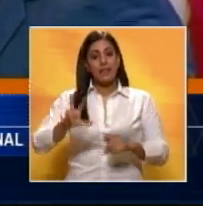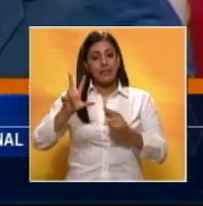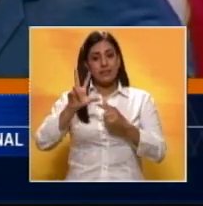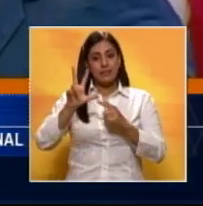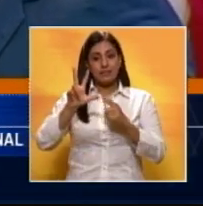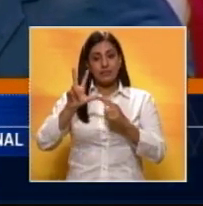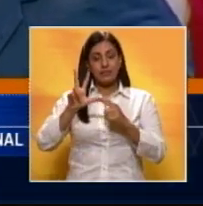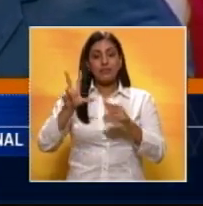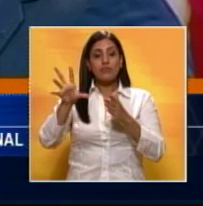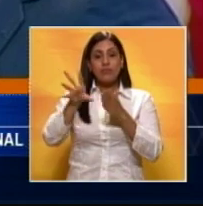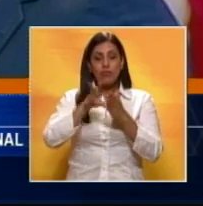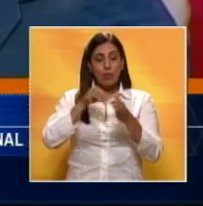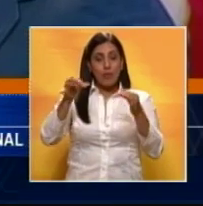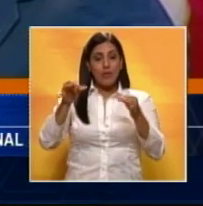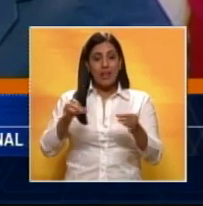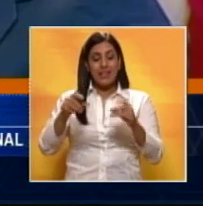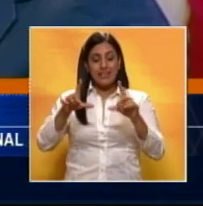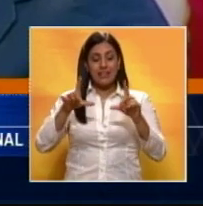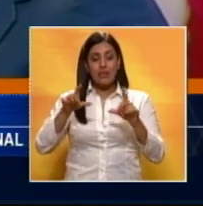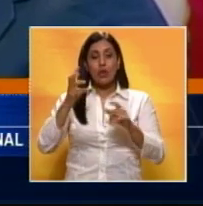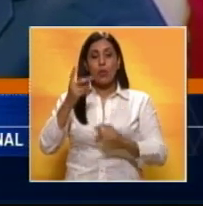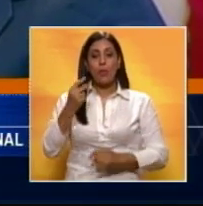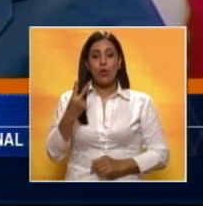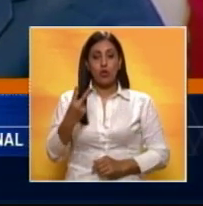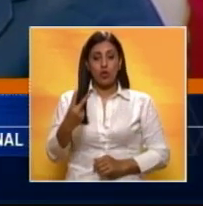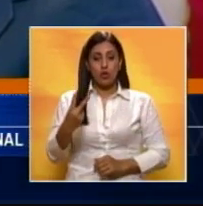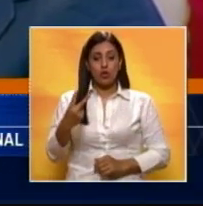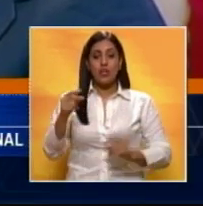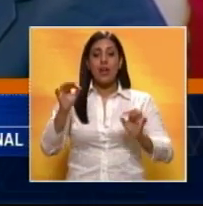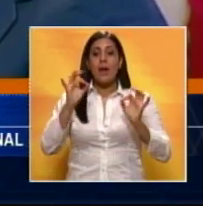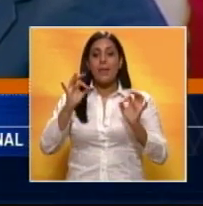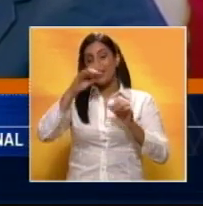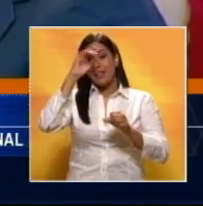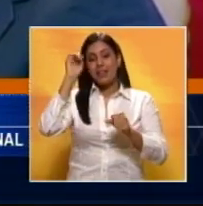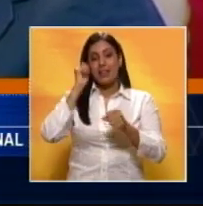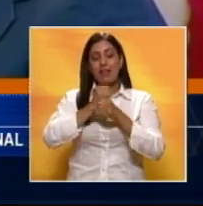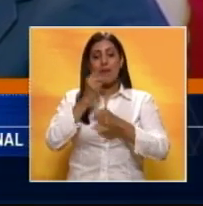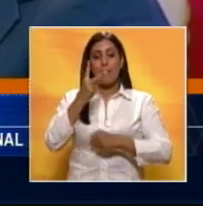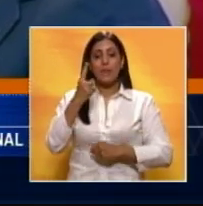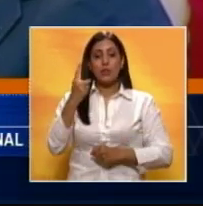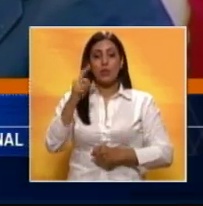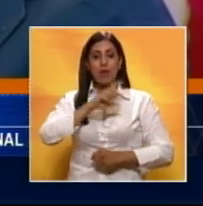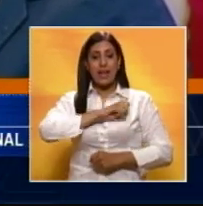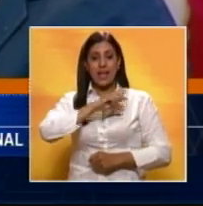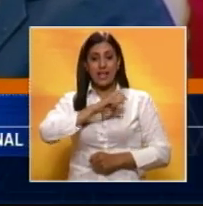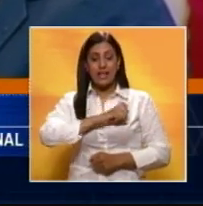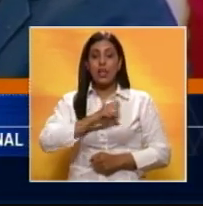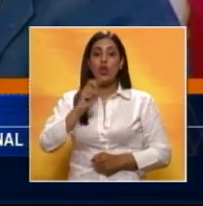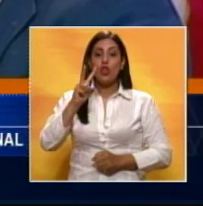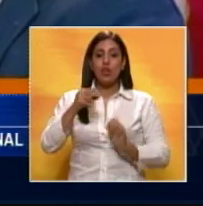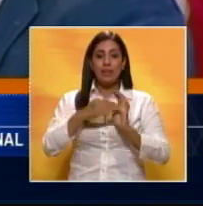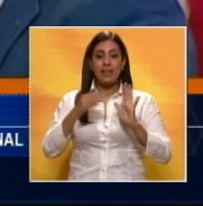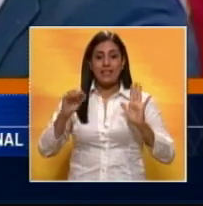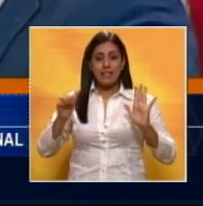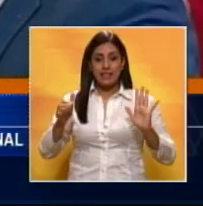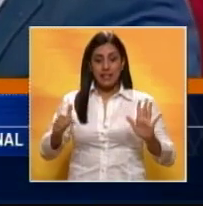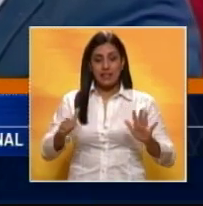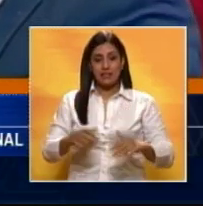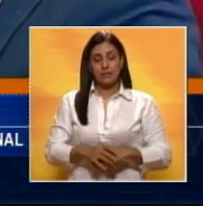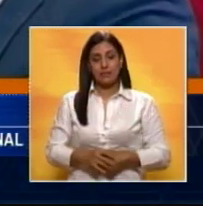Tercero, copia certificada del acta número 2 de la sesión ordinaria del 21 de enero del